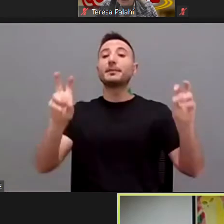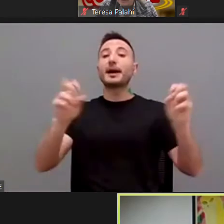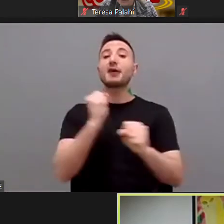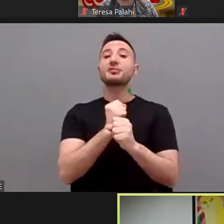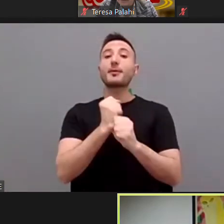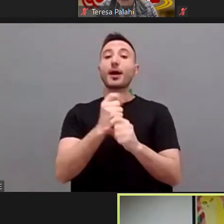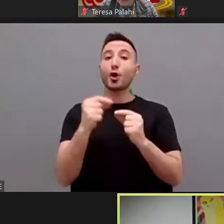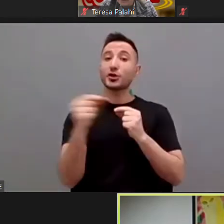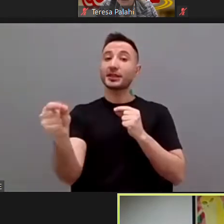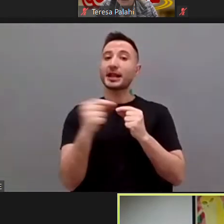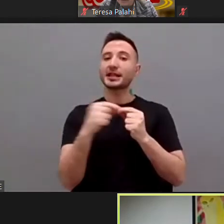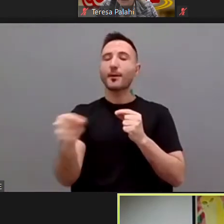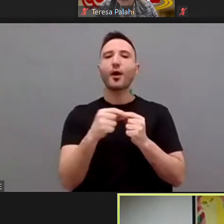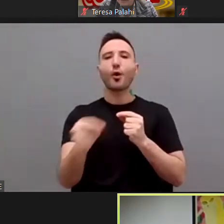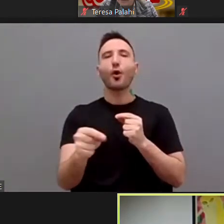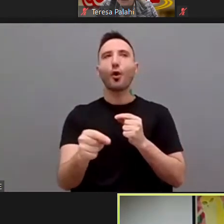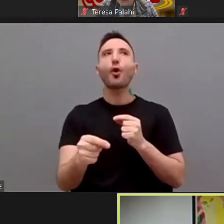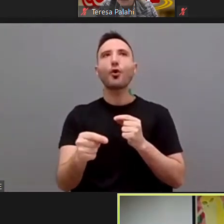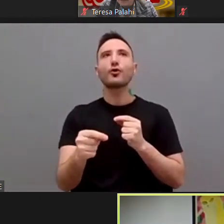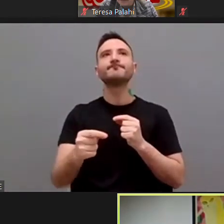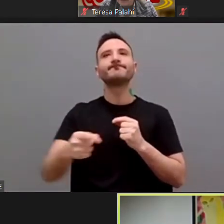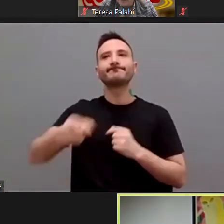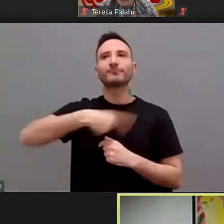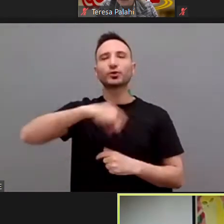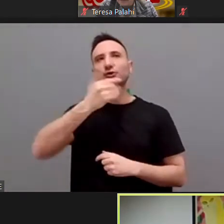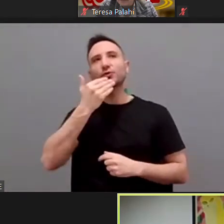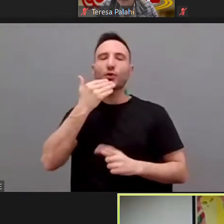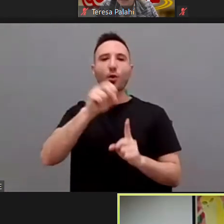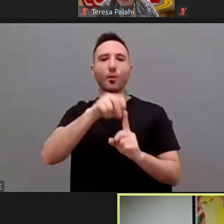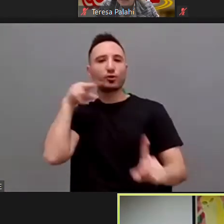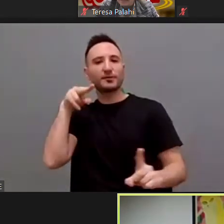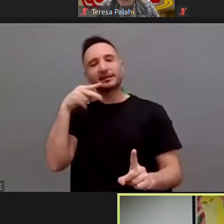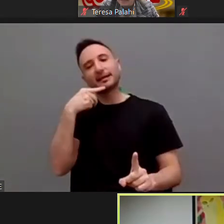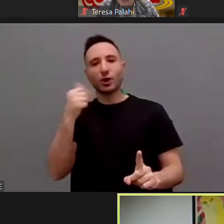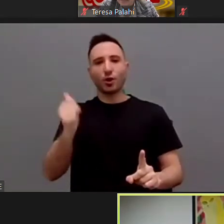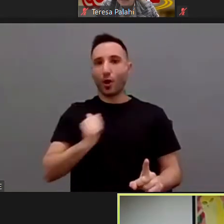duda, nosotros siempre lo hemos visto como una oportunidad.